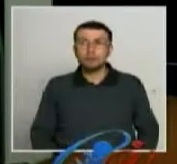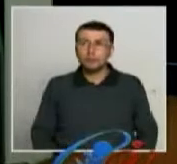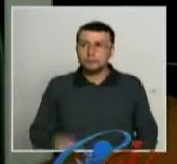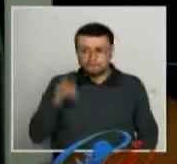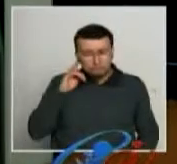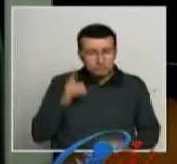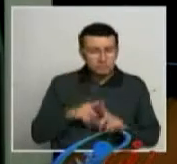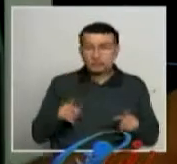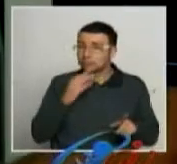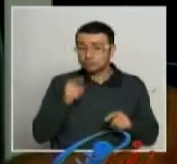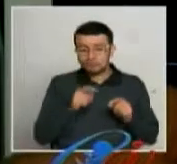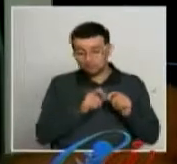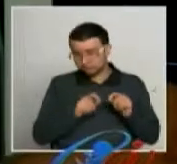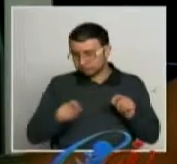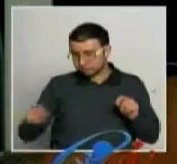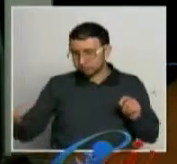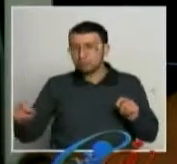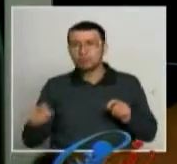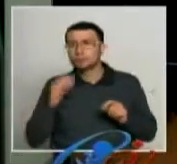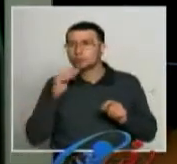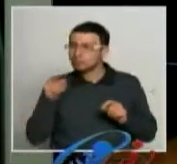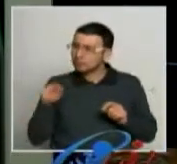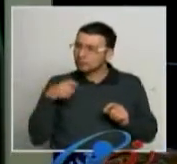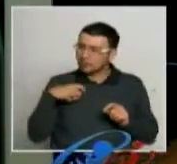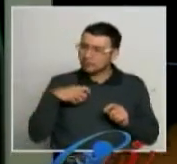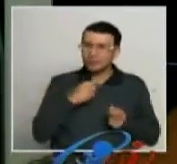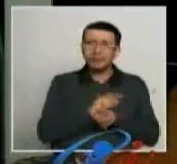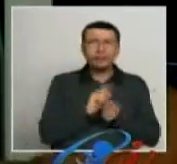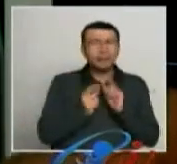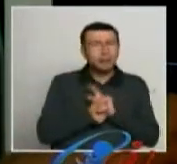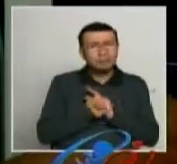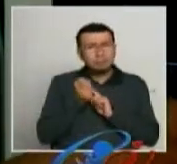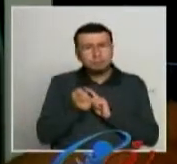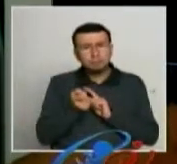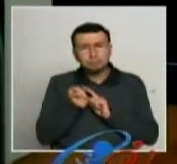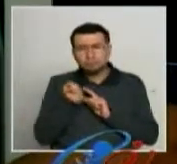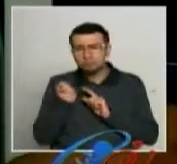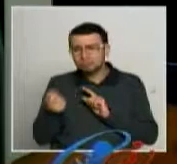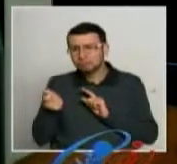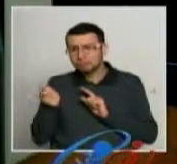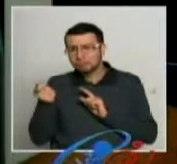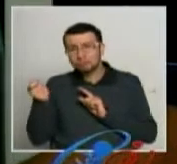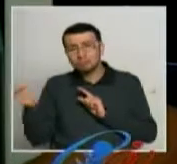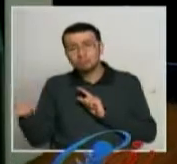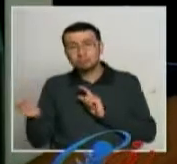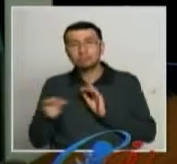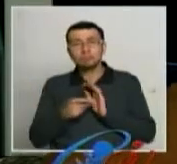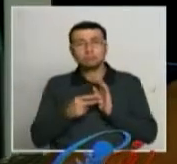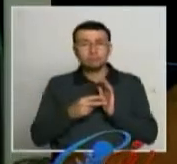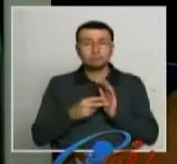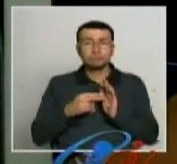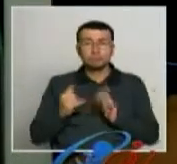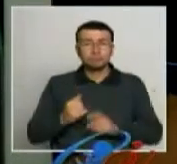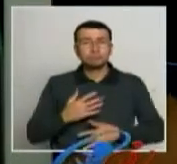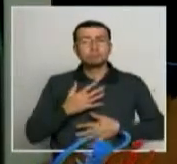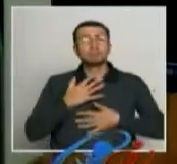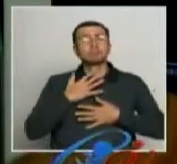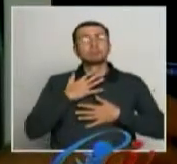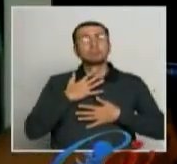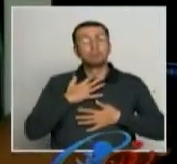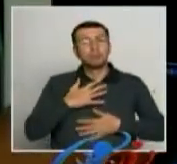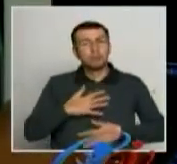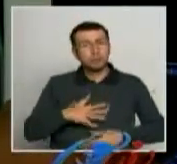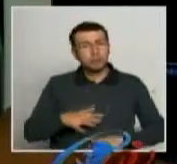una onda plana, y esa onda tiene unos cambios pequeños que están asociados a los movimientos respiratorios.